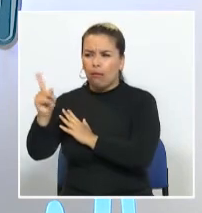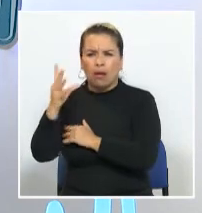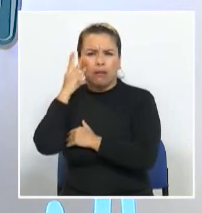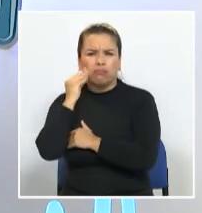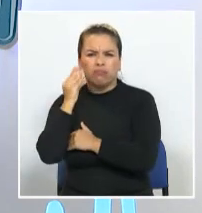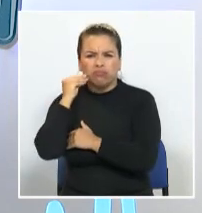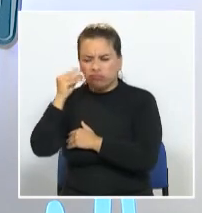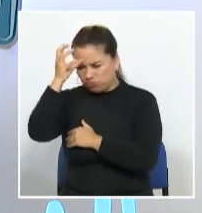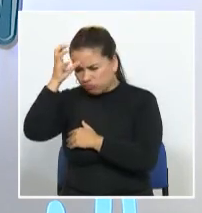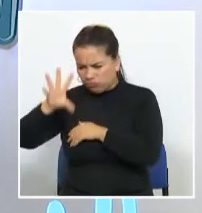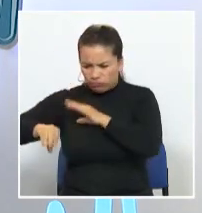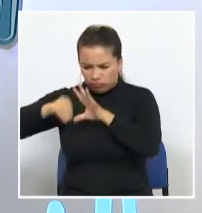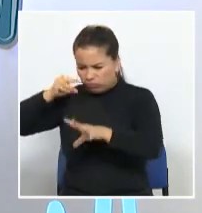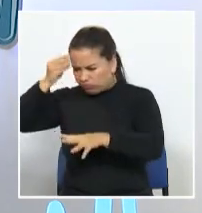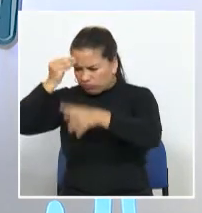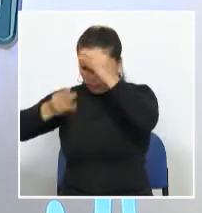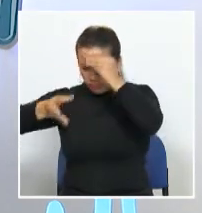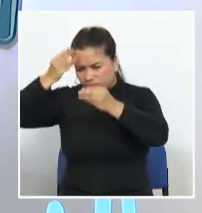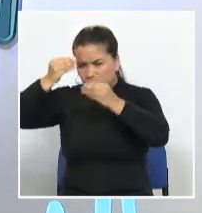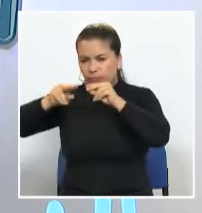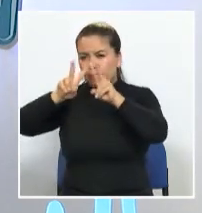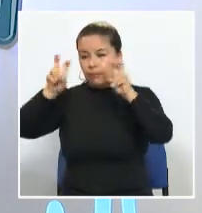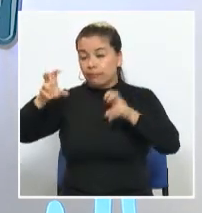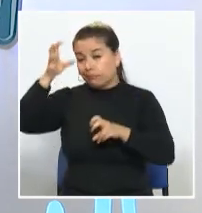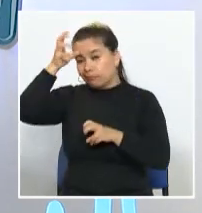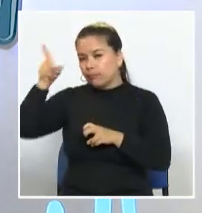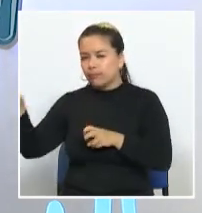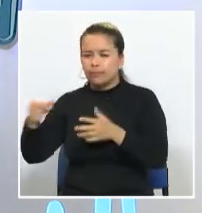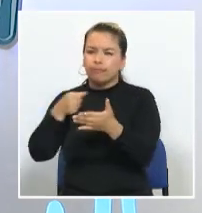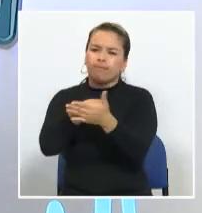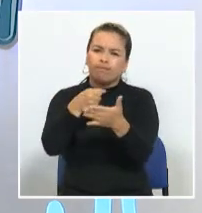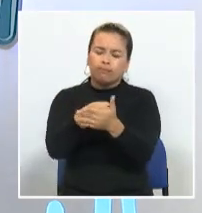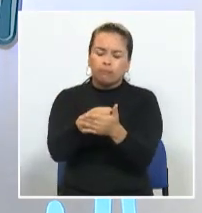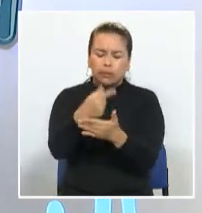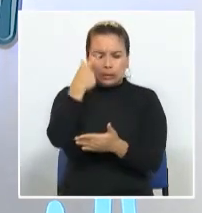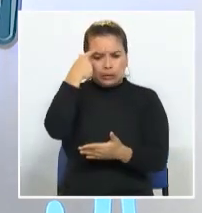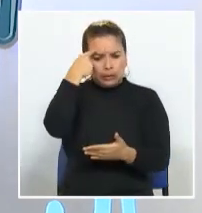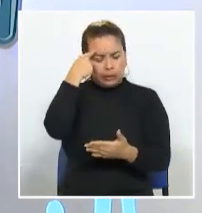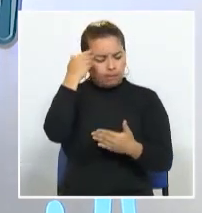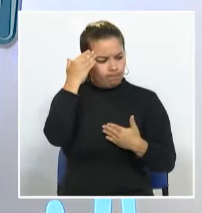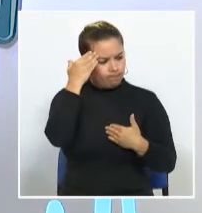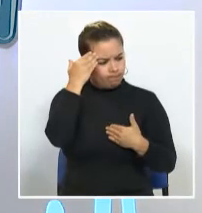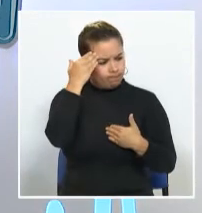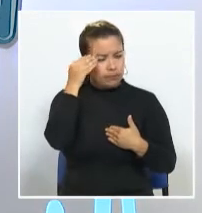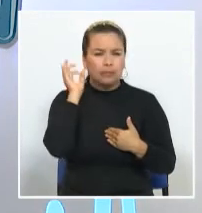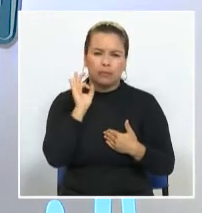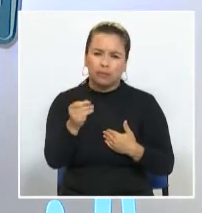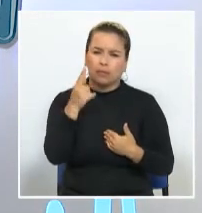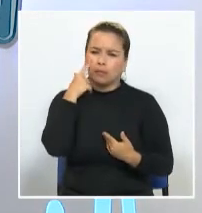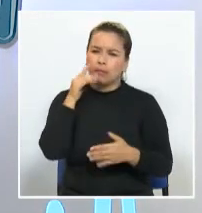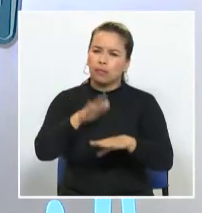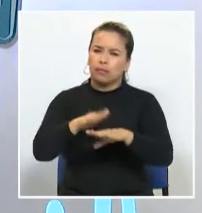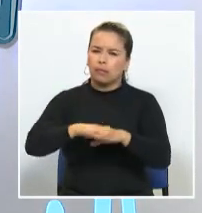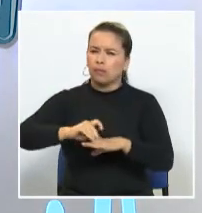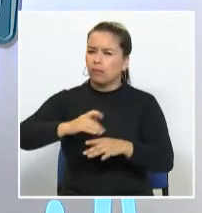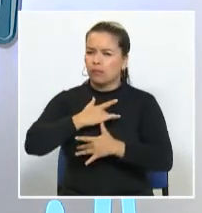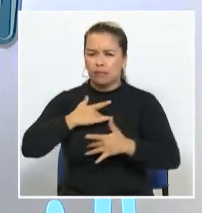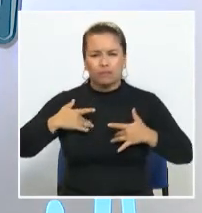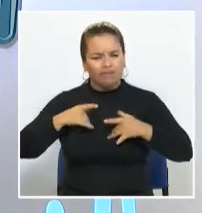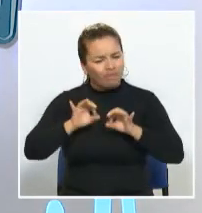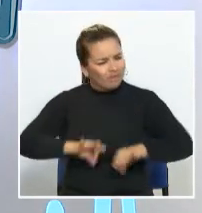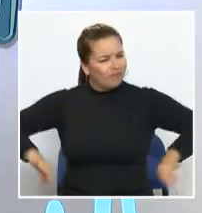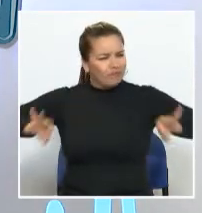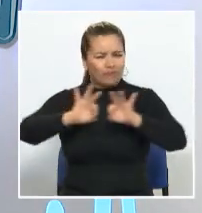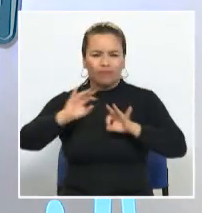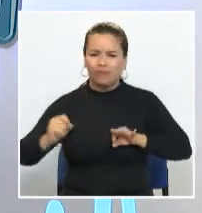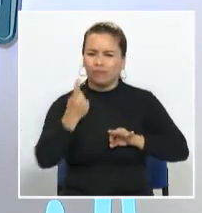de estos temas para que generemos un poco de conciencia. Siempre lo diré, la salud es primero y tenemos que empezar a cuidarnos